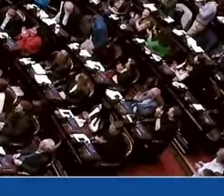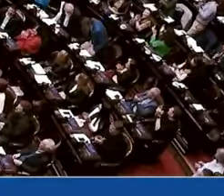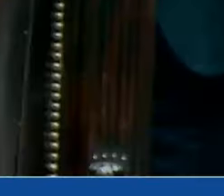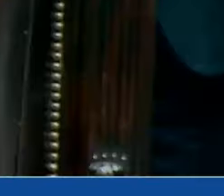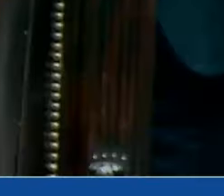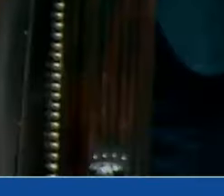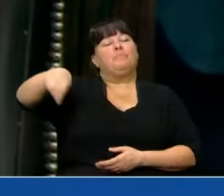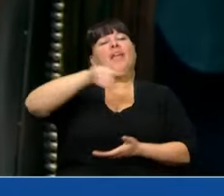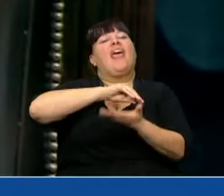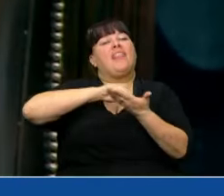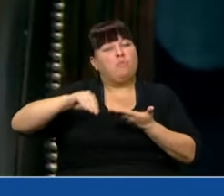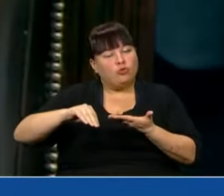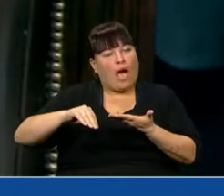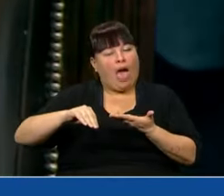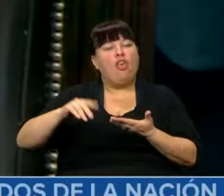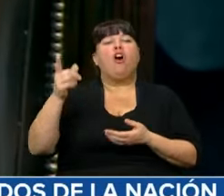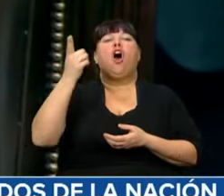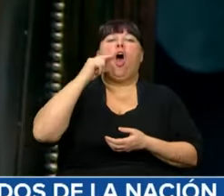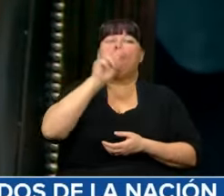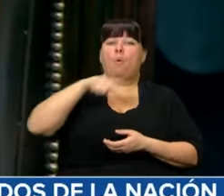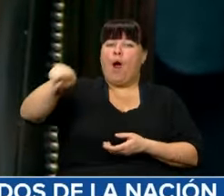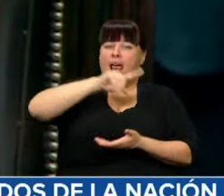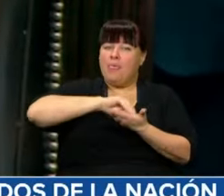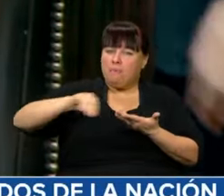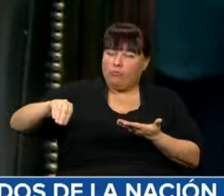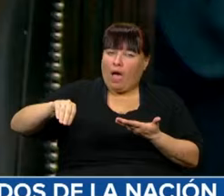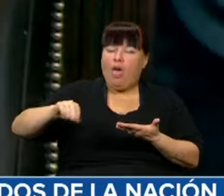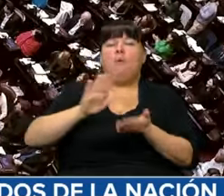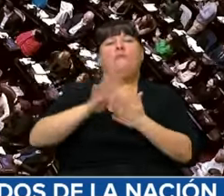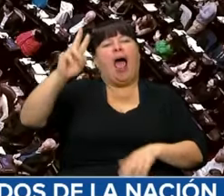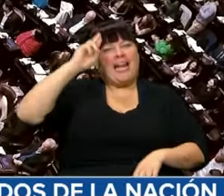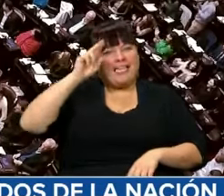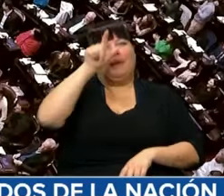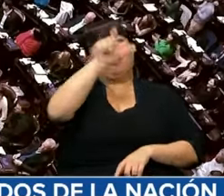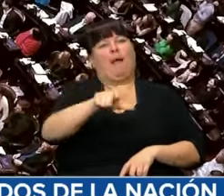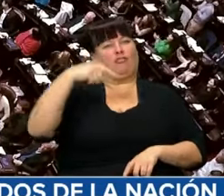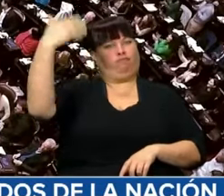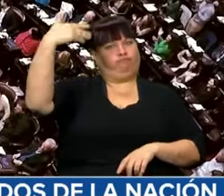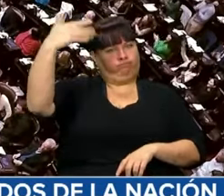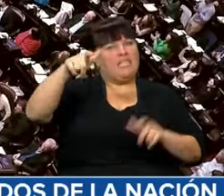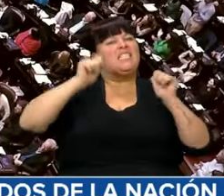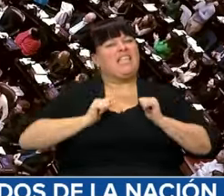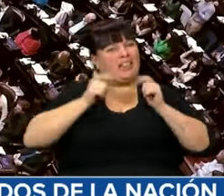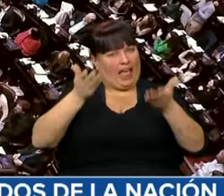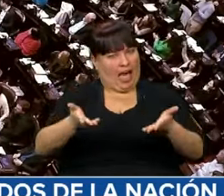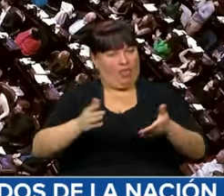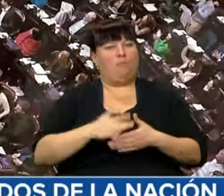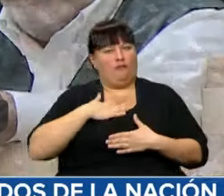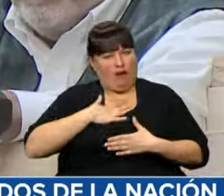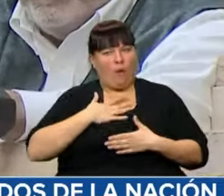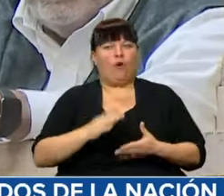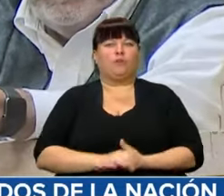Les pido a los señores diputados y a las señoras diputadas que respeten al orador y tomen asiento, por favor.